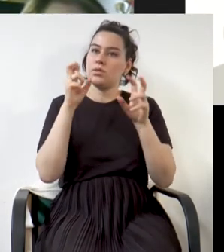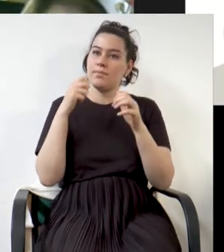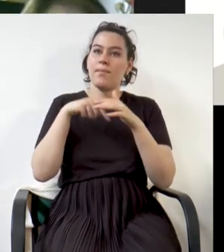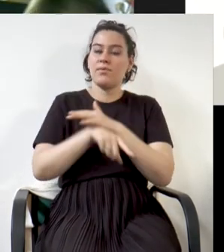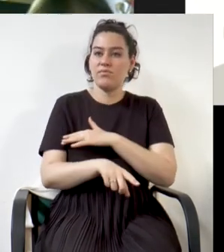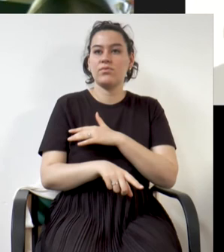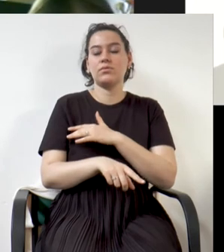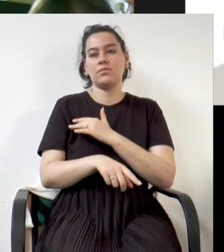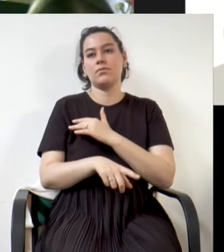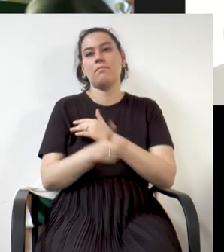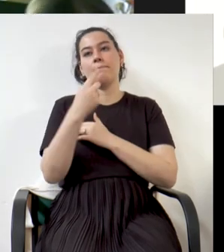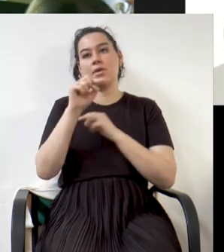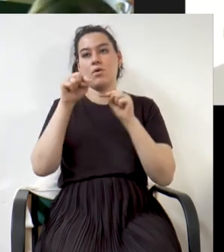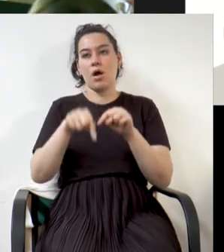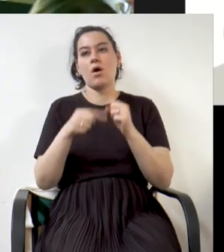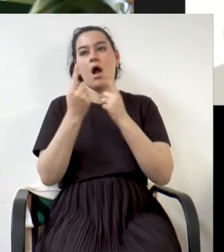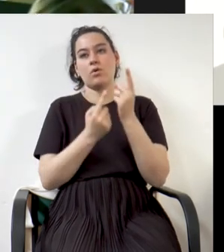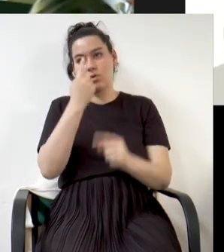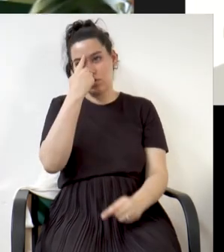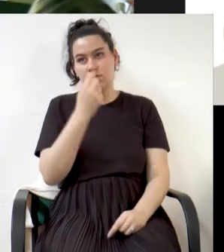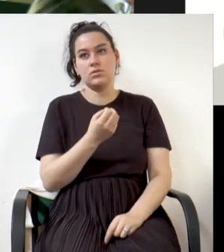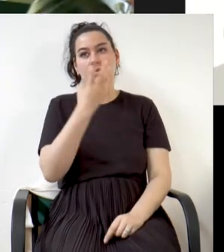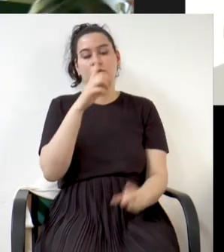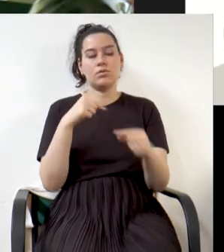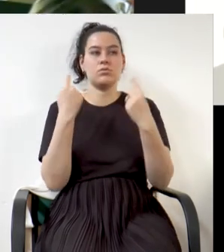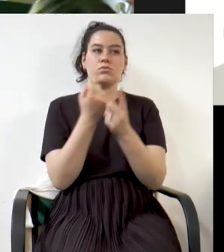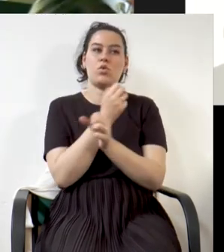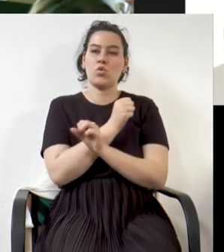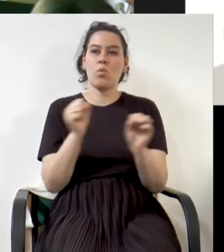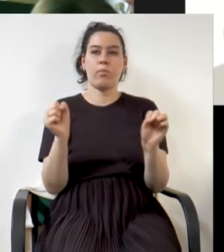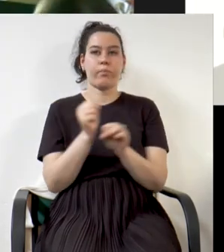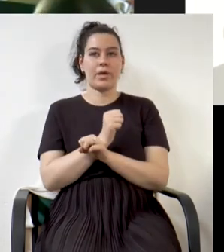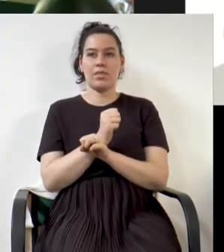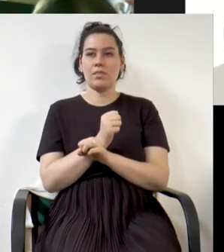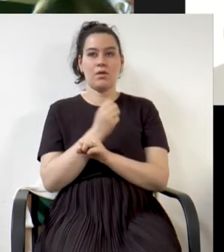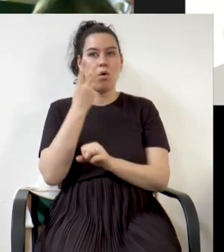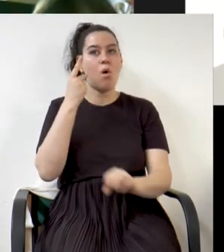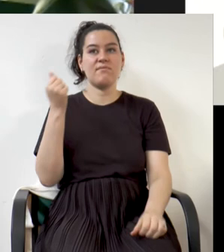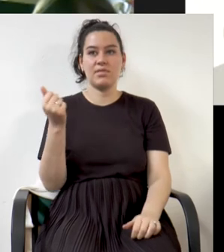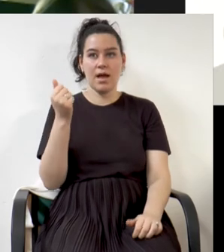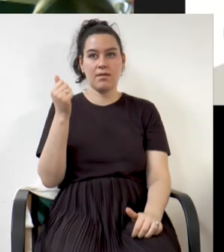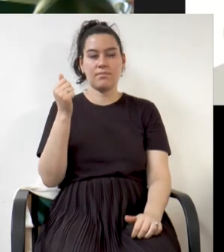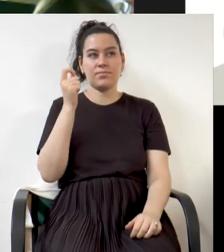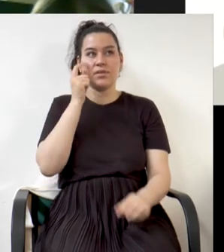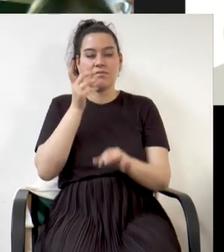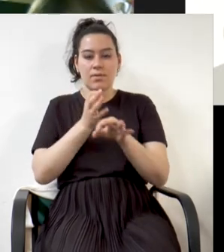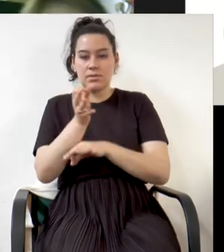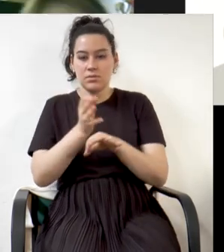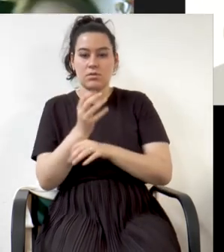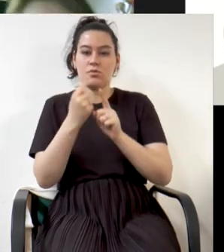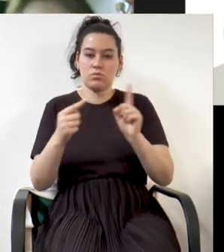discutir, pero hay conceptos centrales que nosotros no podemos saltarnos. La formación del recurso humano a nivel de